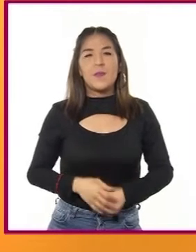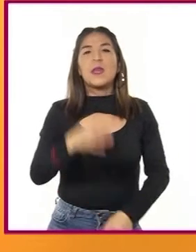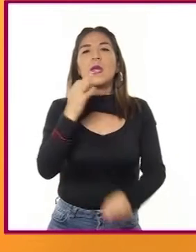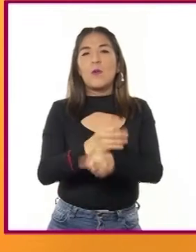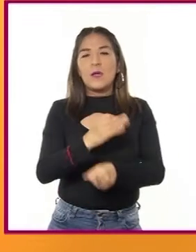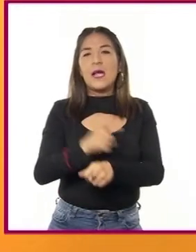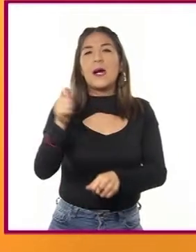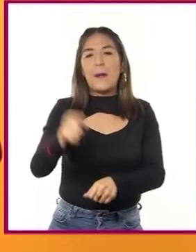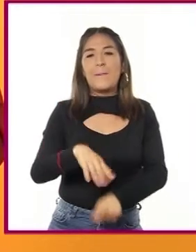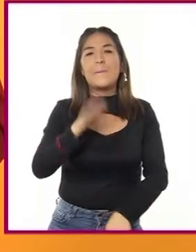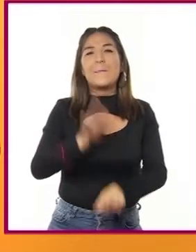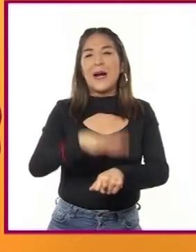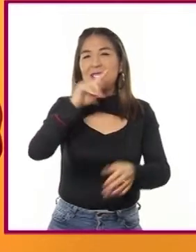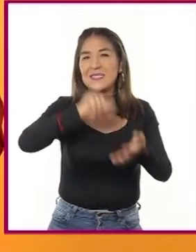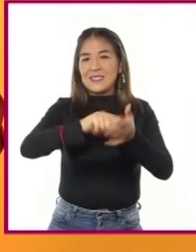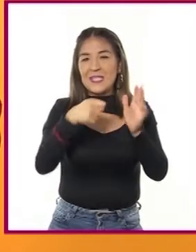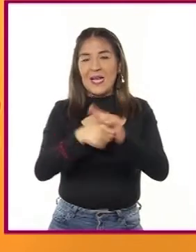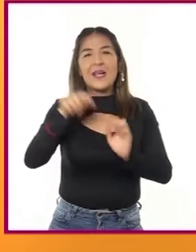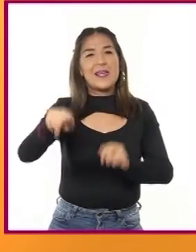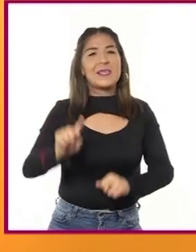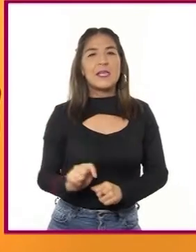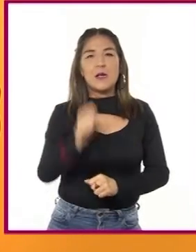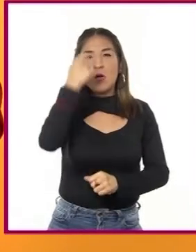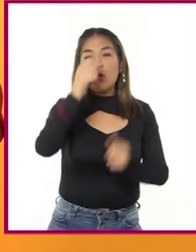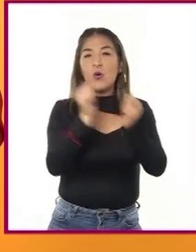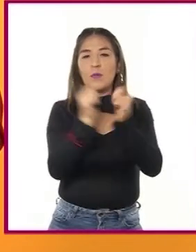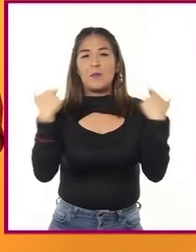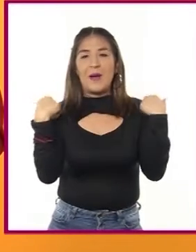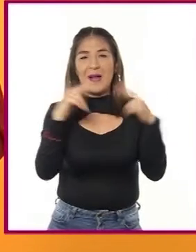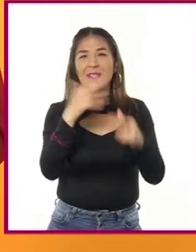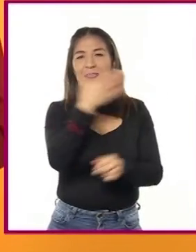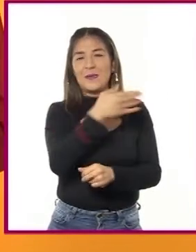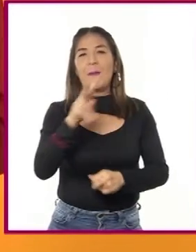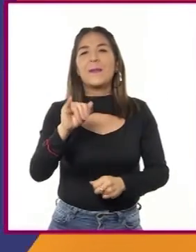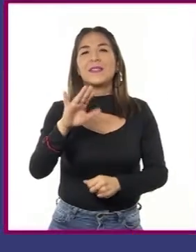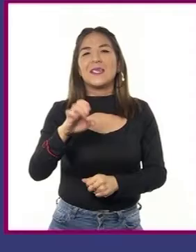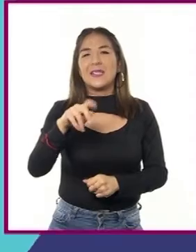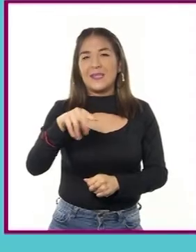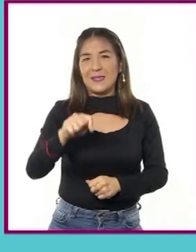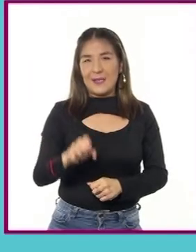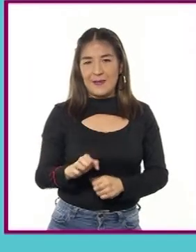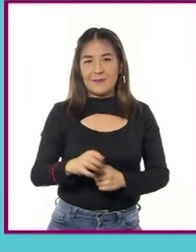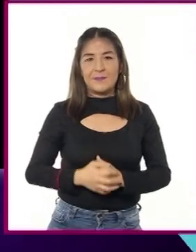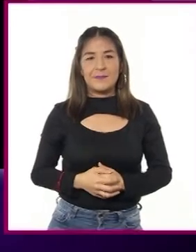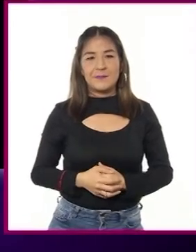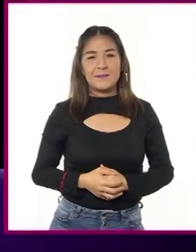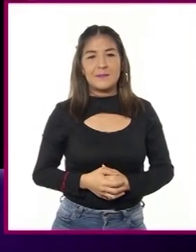de 1001 técnicas en la tecnología con el profesor Vicente.